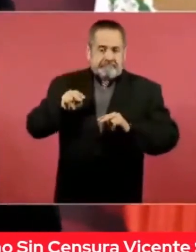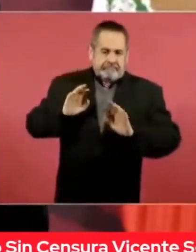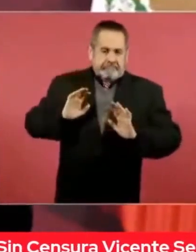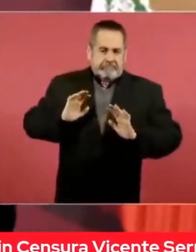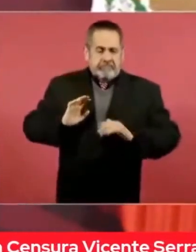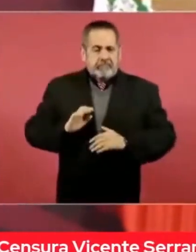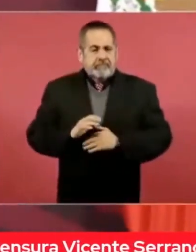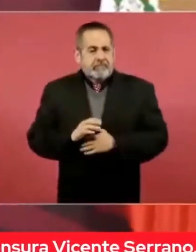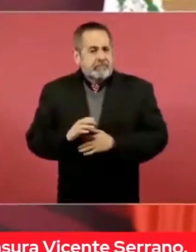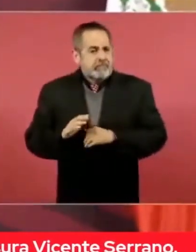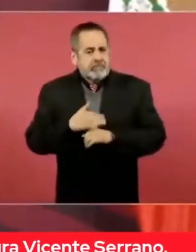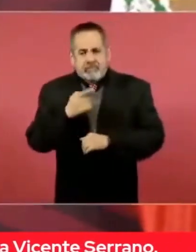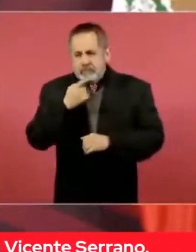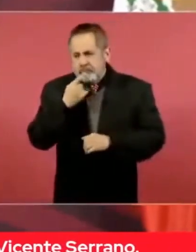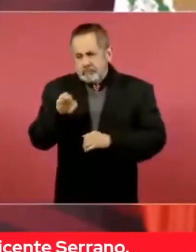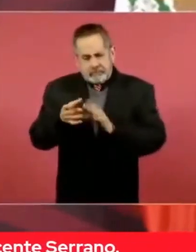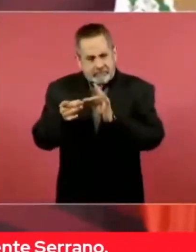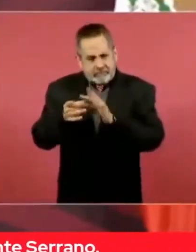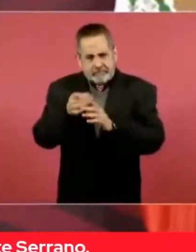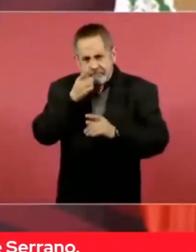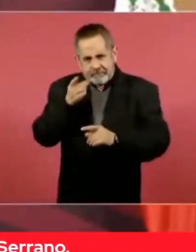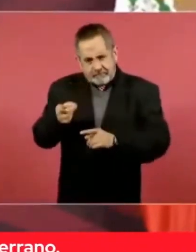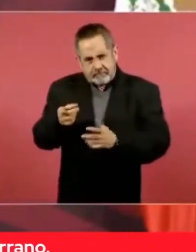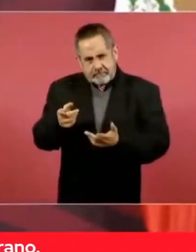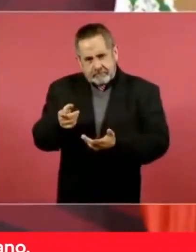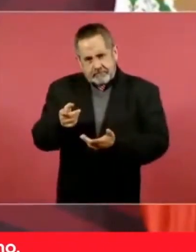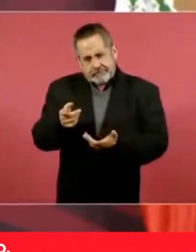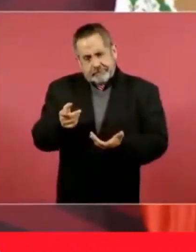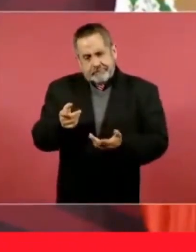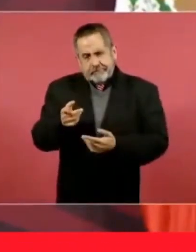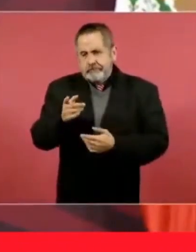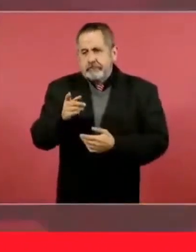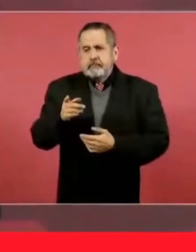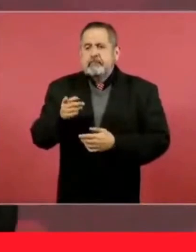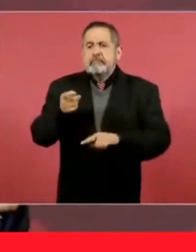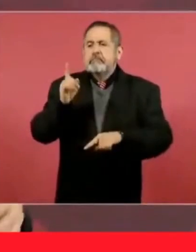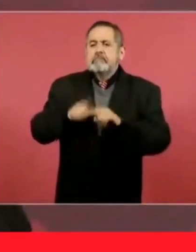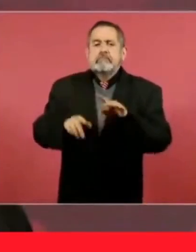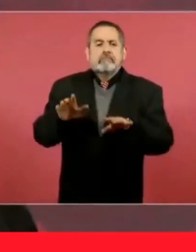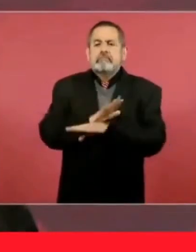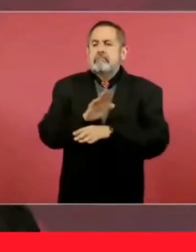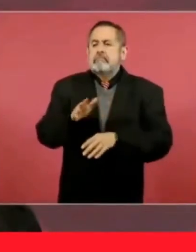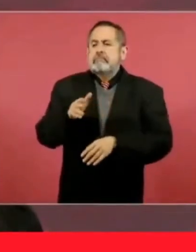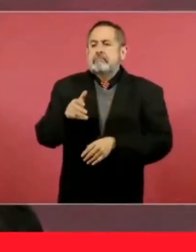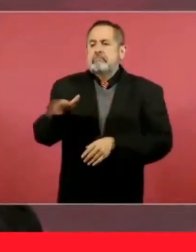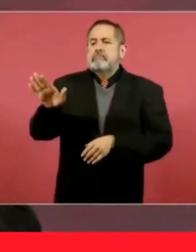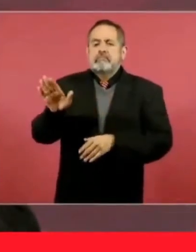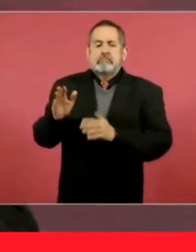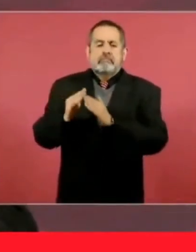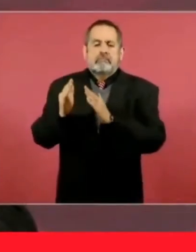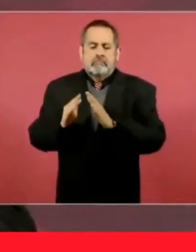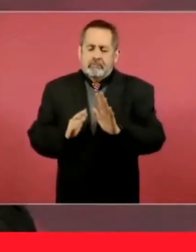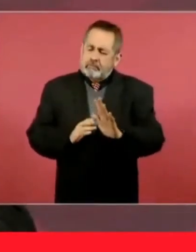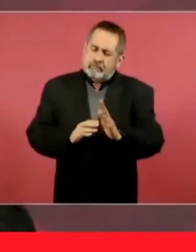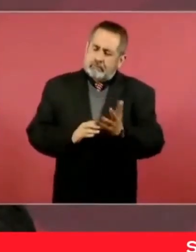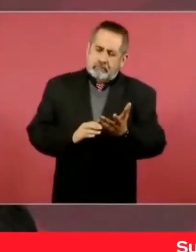porque no es dices Sí para no mandarla a su